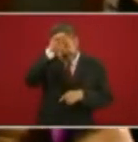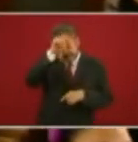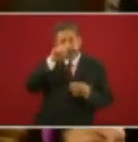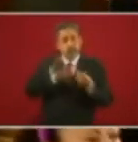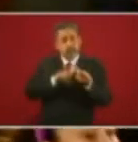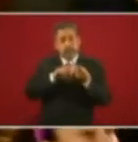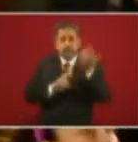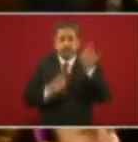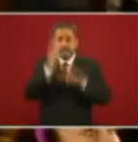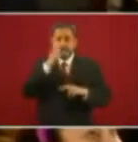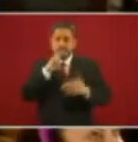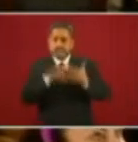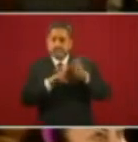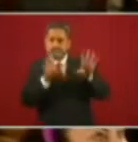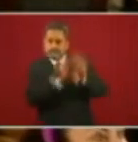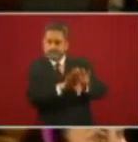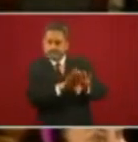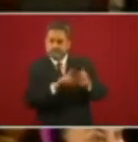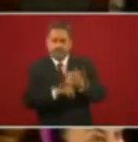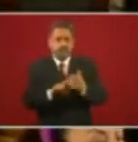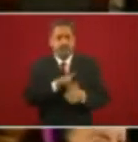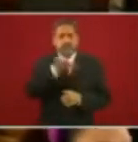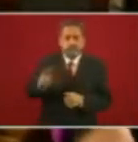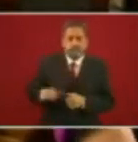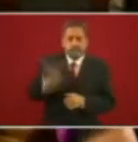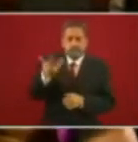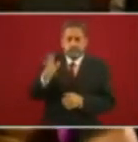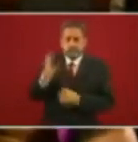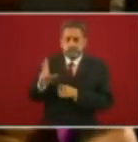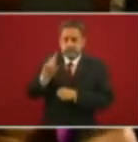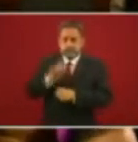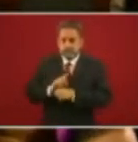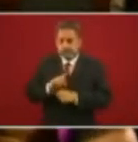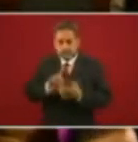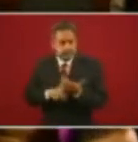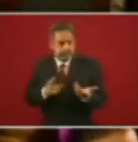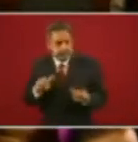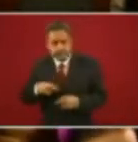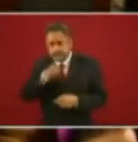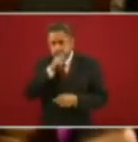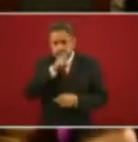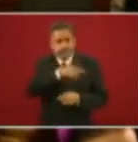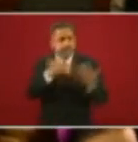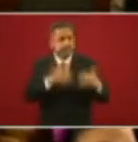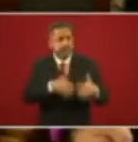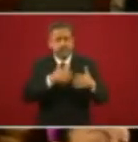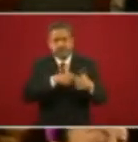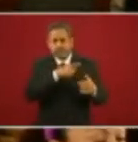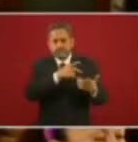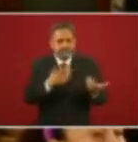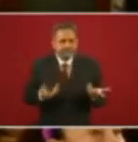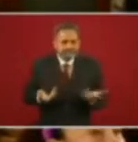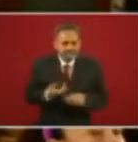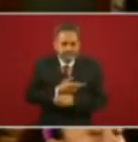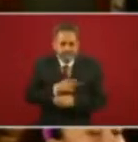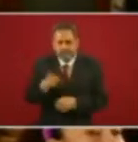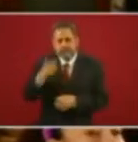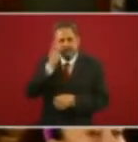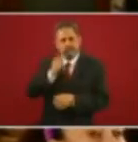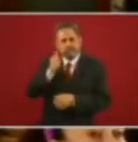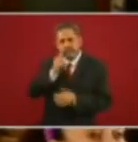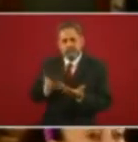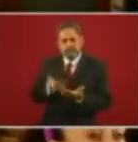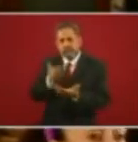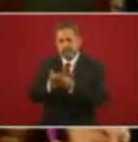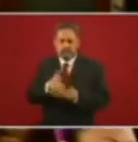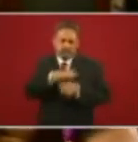permanece tomada aproximadamente 10 días después. Hay inquietud en particular de parte de la compañía minera y bueno, usted lo ha planteado siempre,